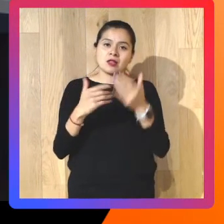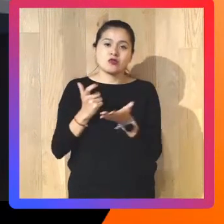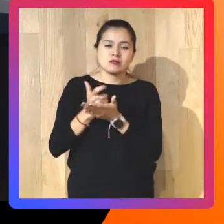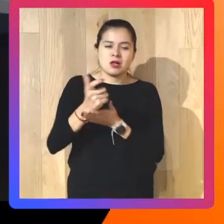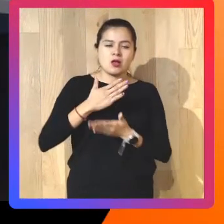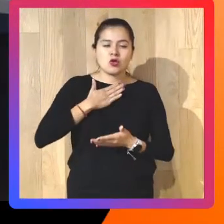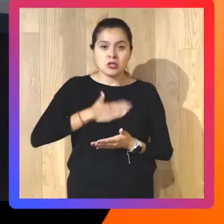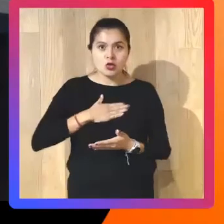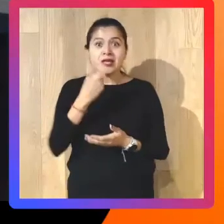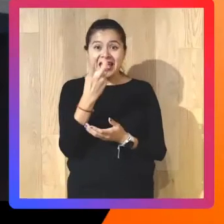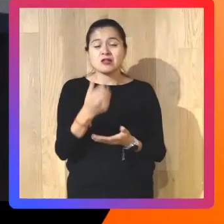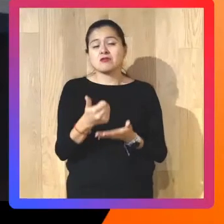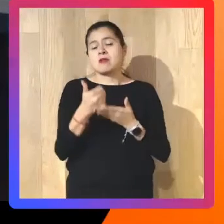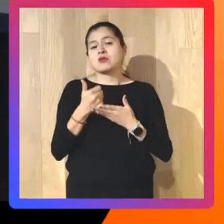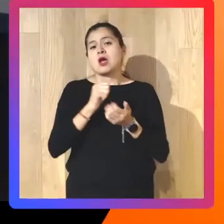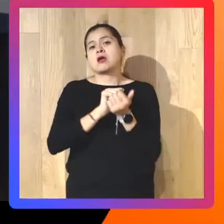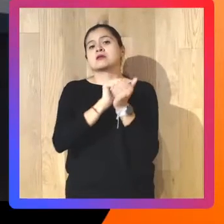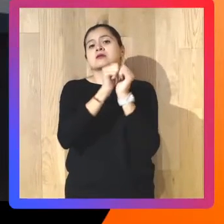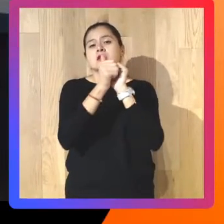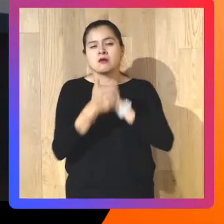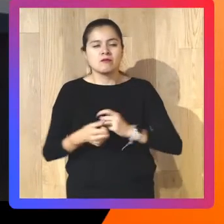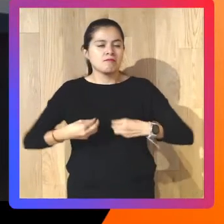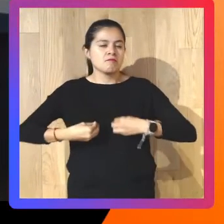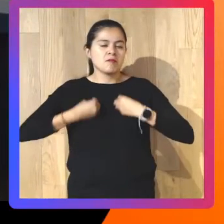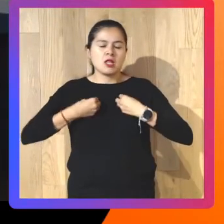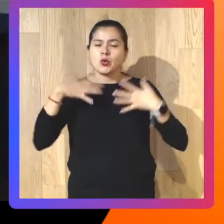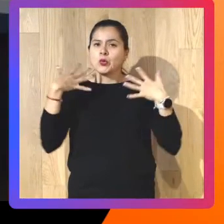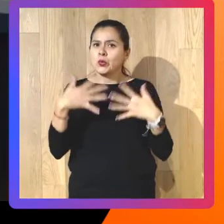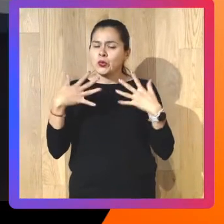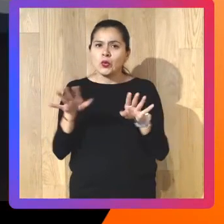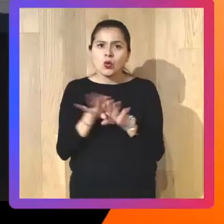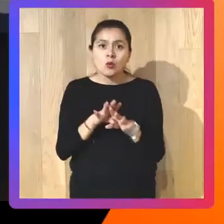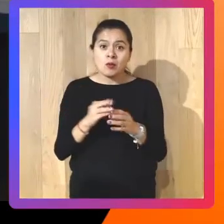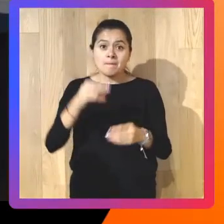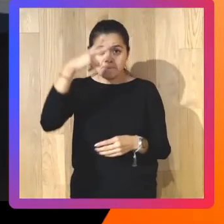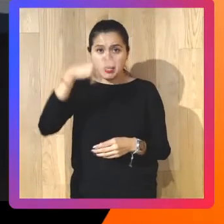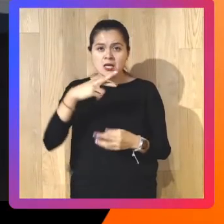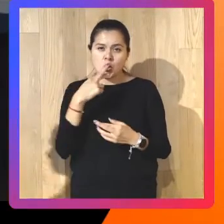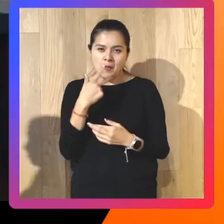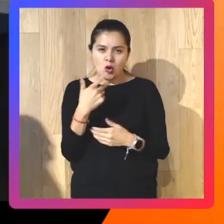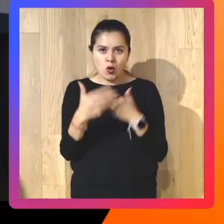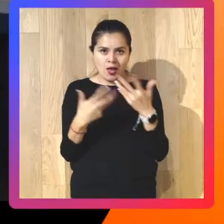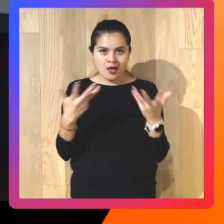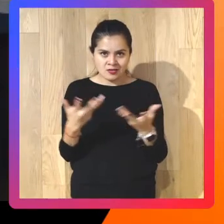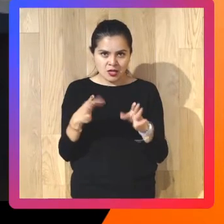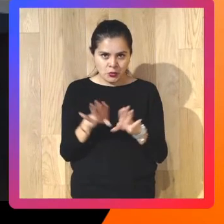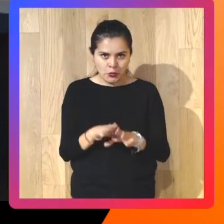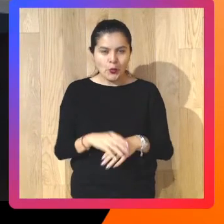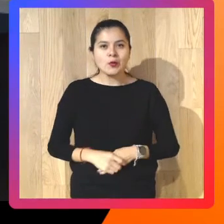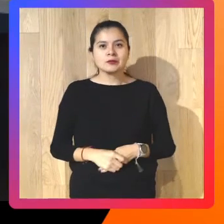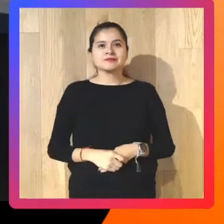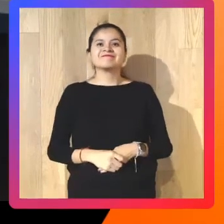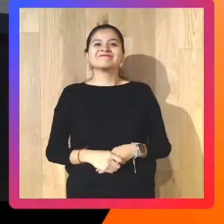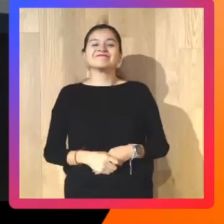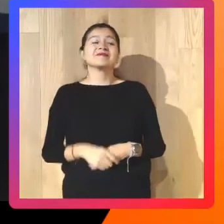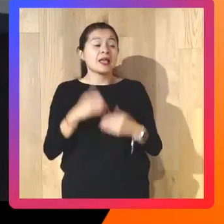que esto va a transformar vidas de muchísimas personas que hacen posible un mejor México. Y para eso, pues me gustaría también